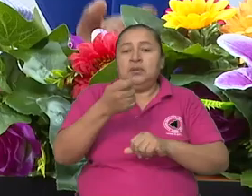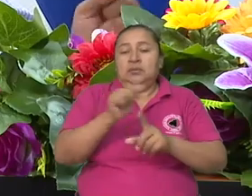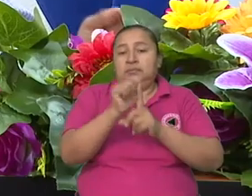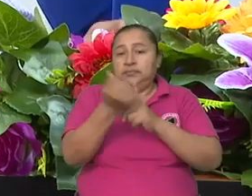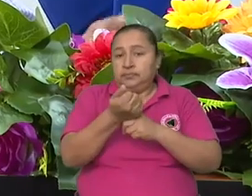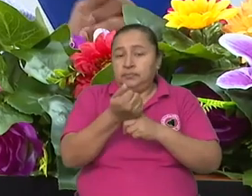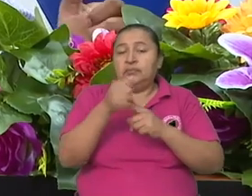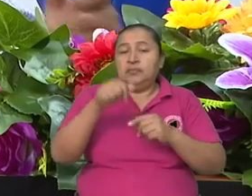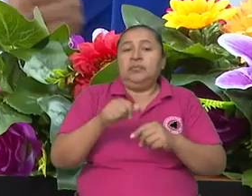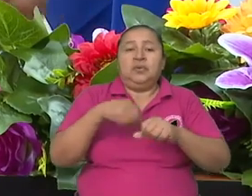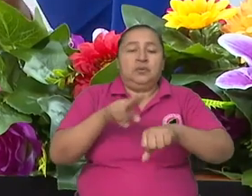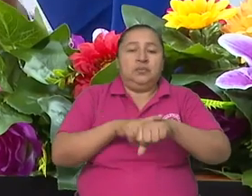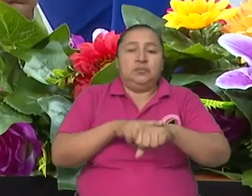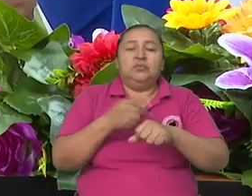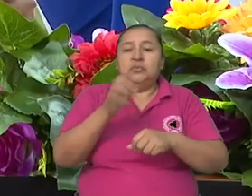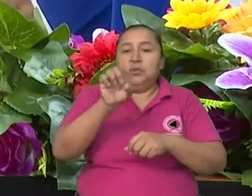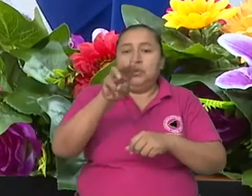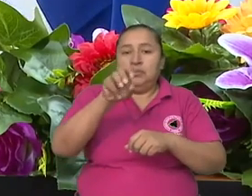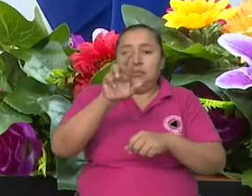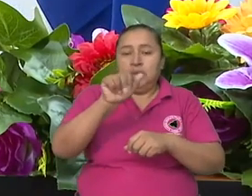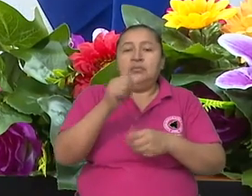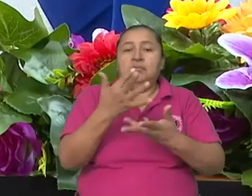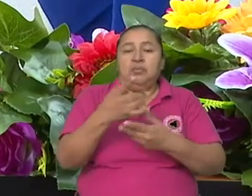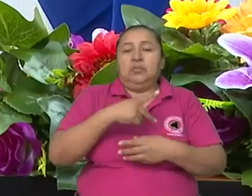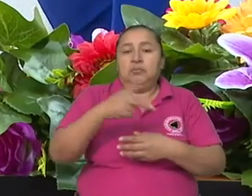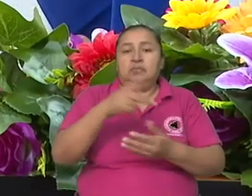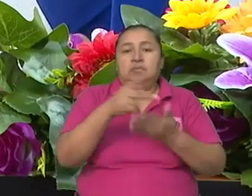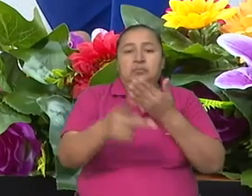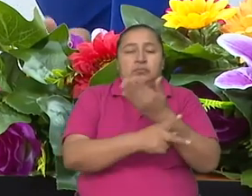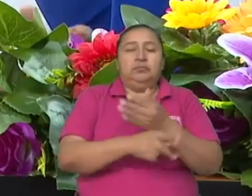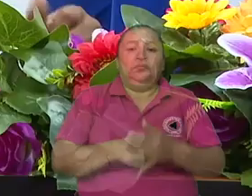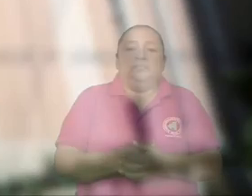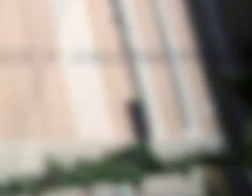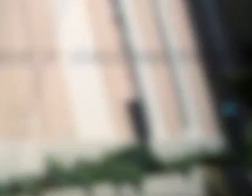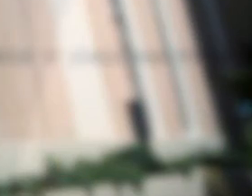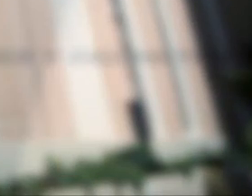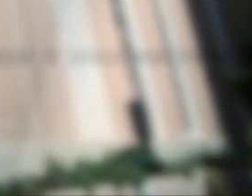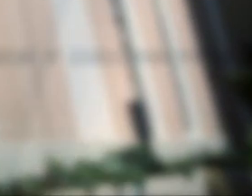Parlamentario, el canal de la Asamblea Nacional. Estuvo con ustedes Elmer Marcy, les esperamos en una nueva edición.